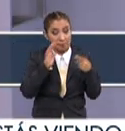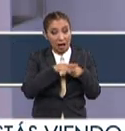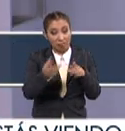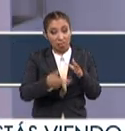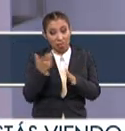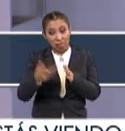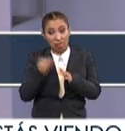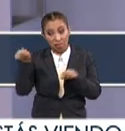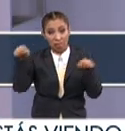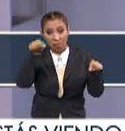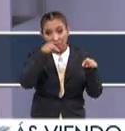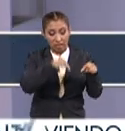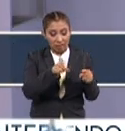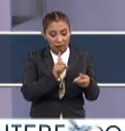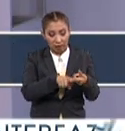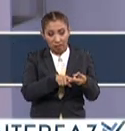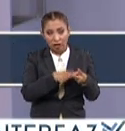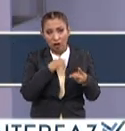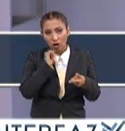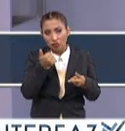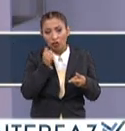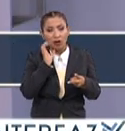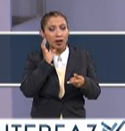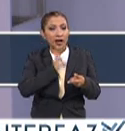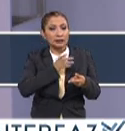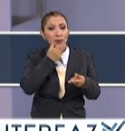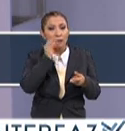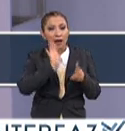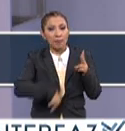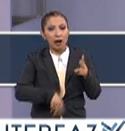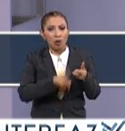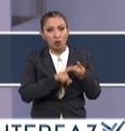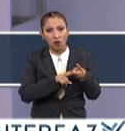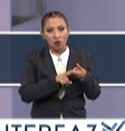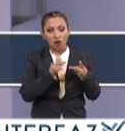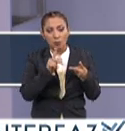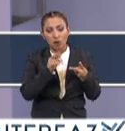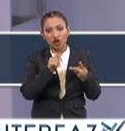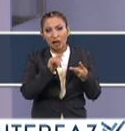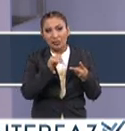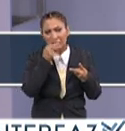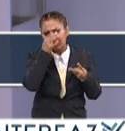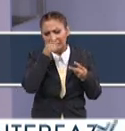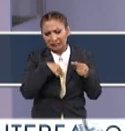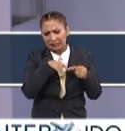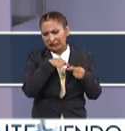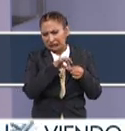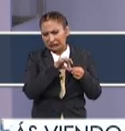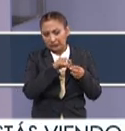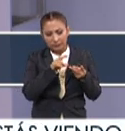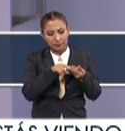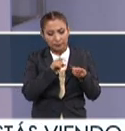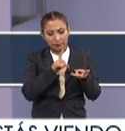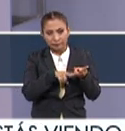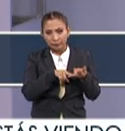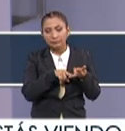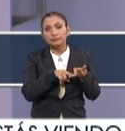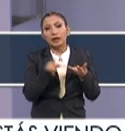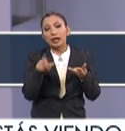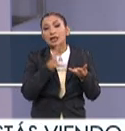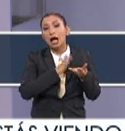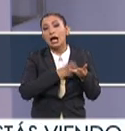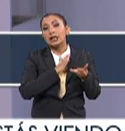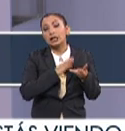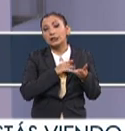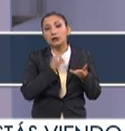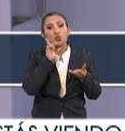más frecuente. Le sigue el de próstata, están muy cercanos uno del otro, y sigue el